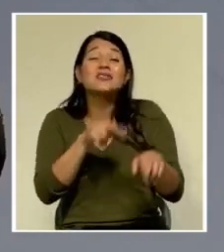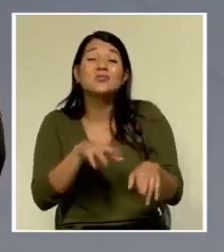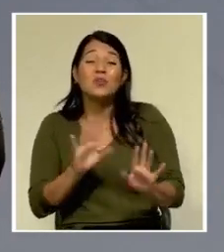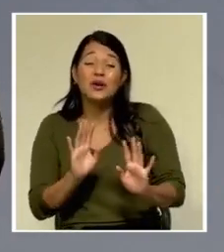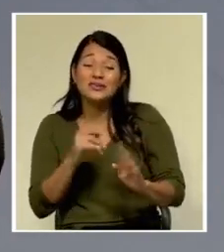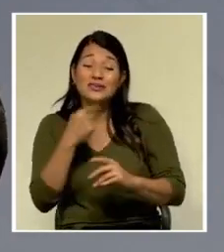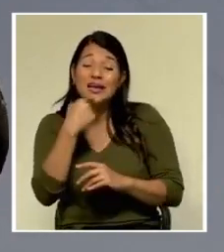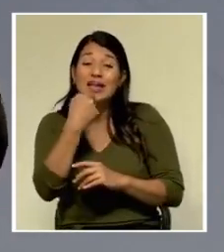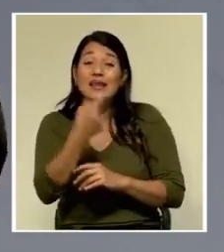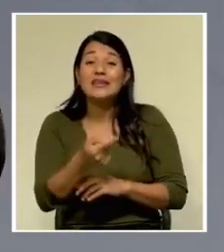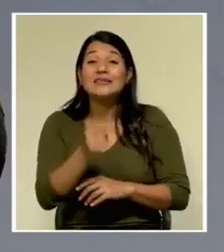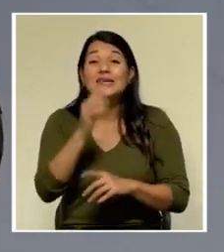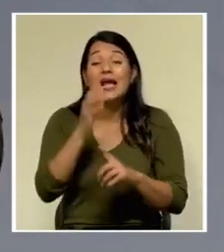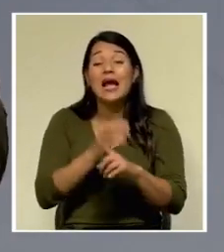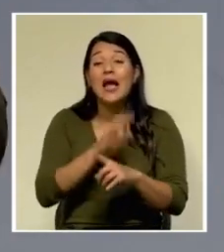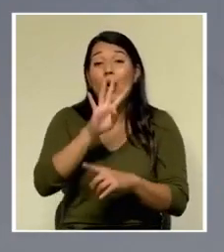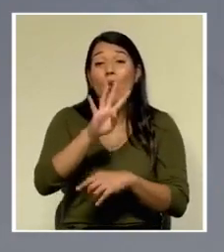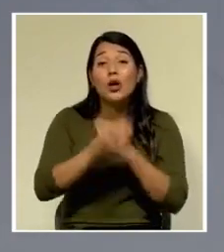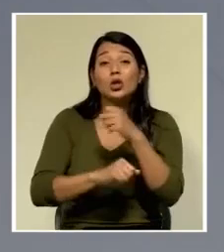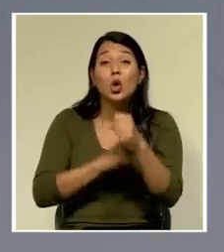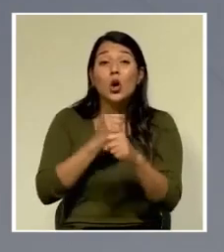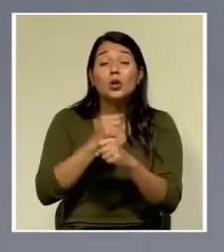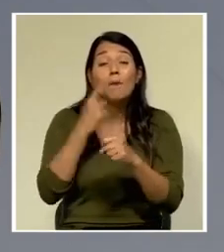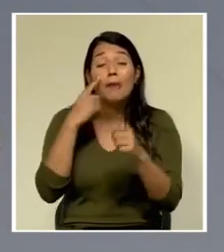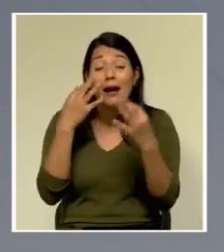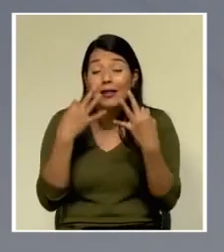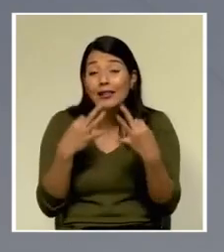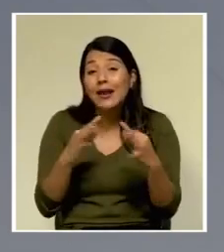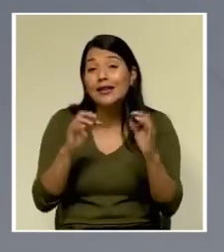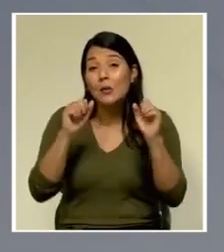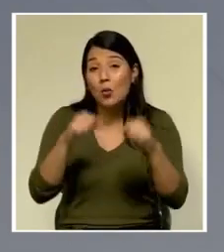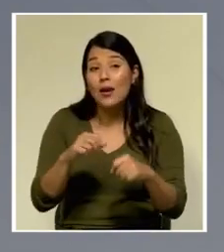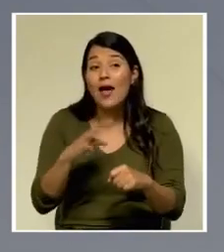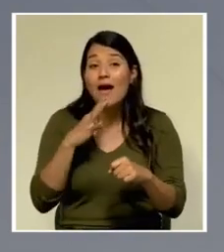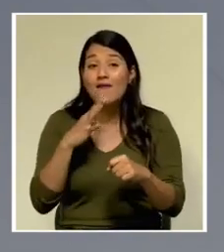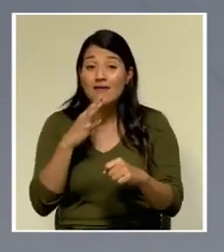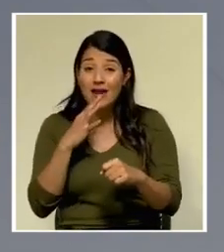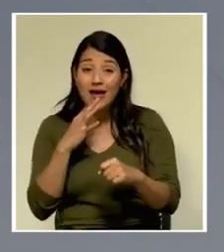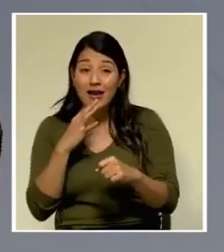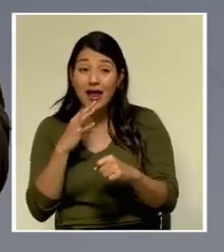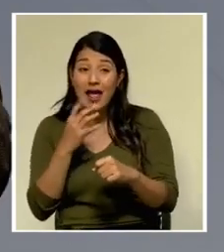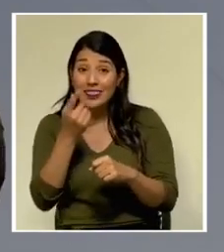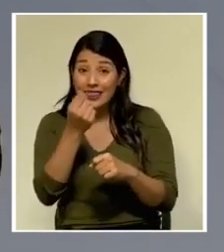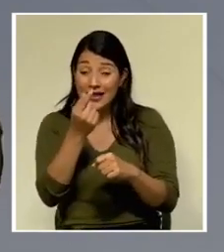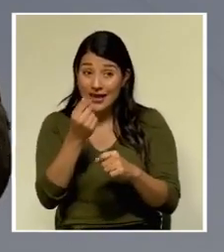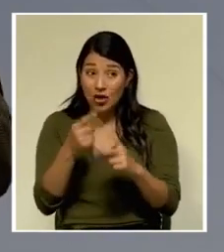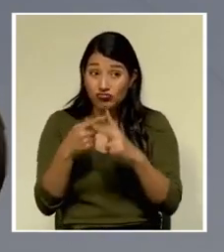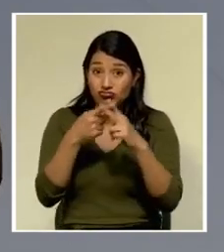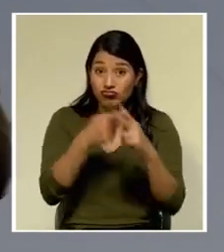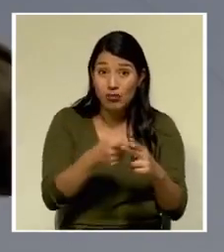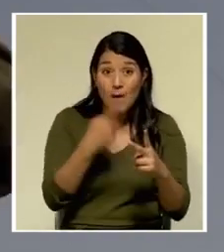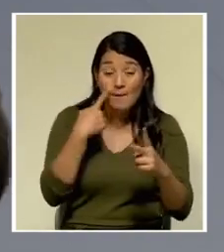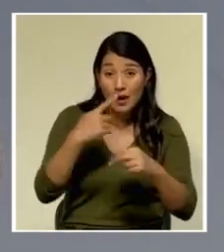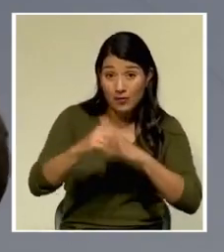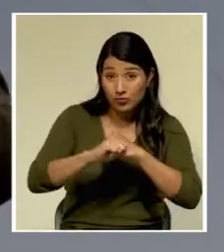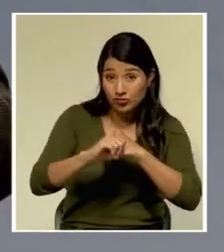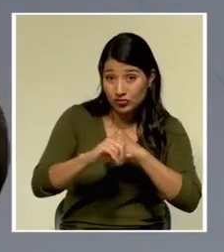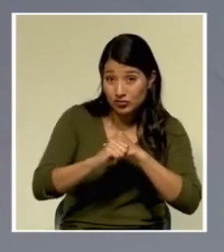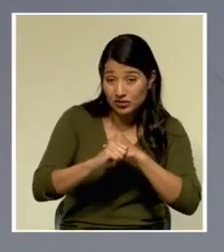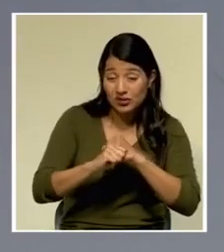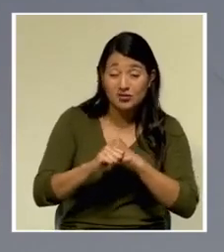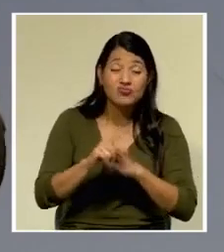años encontramos para tratar de abordar el tema del financiamiento, es absolutamente